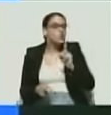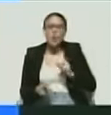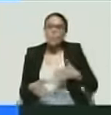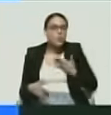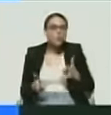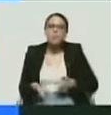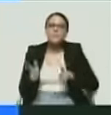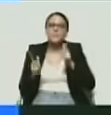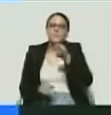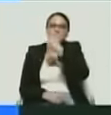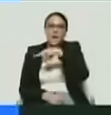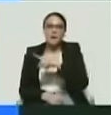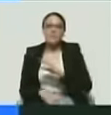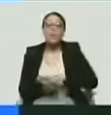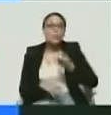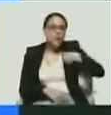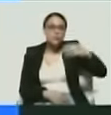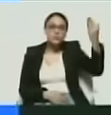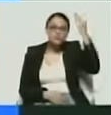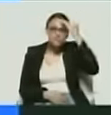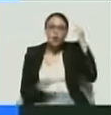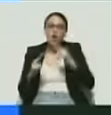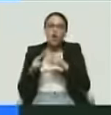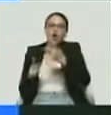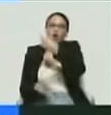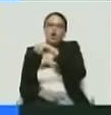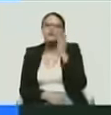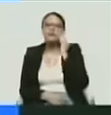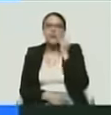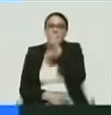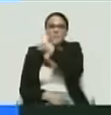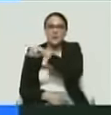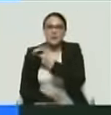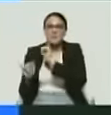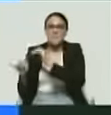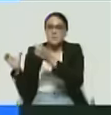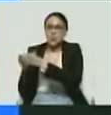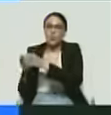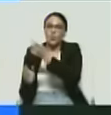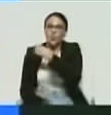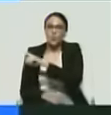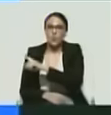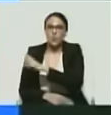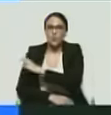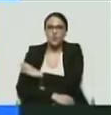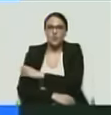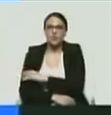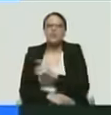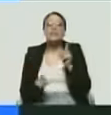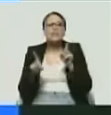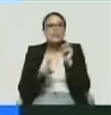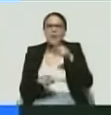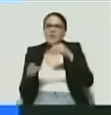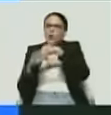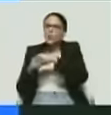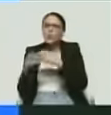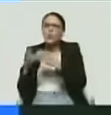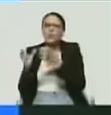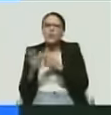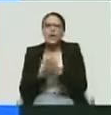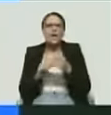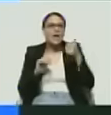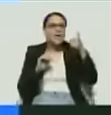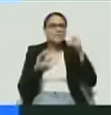permitir. Porque ya sabemos dónde están esas cosas de los comanditos, los llamados 600K. Utilizan un